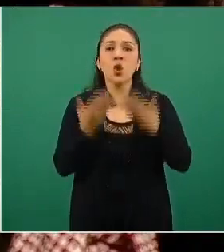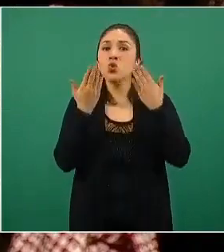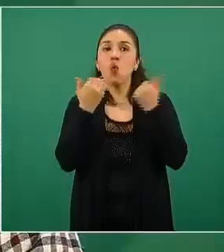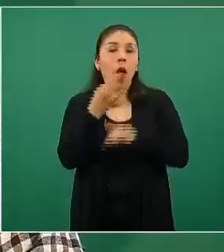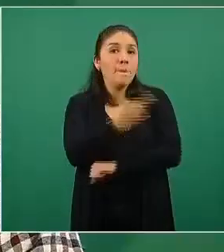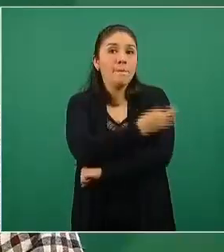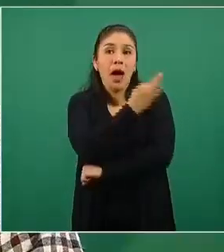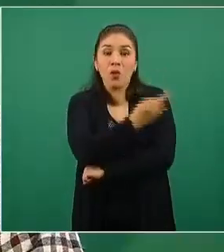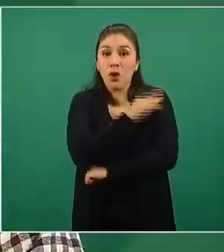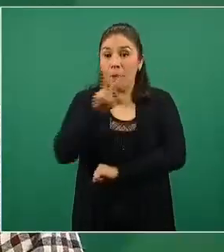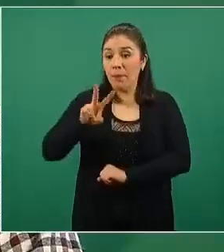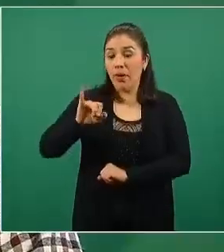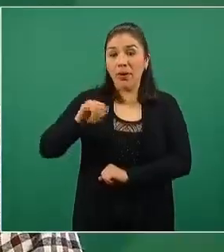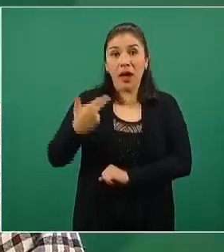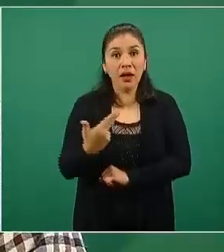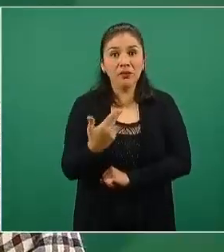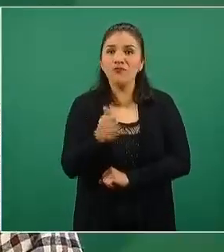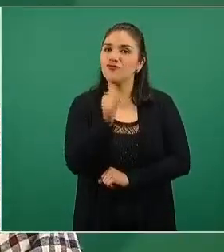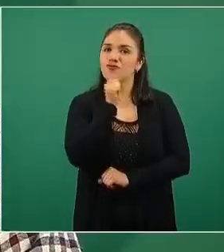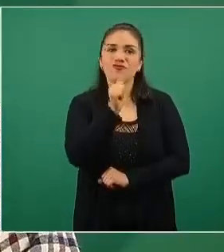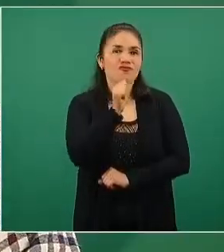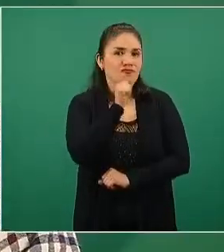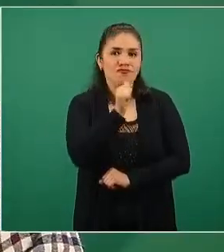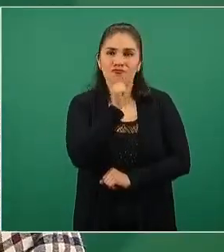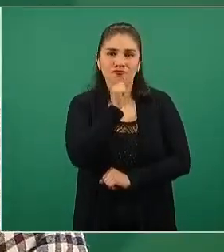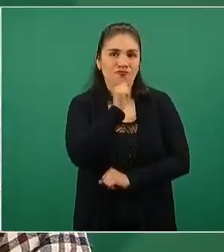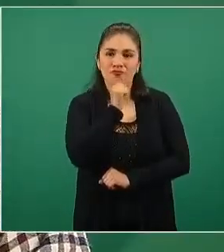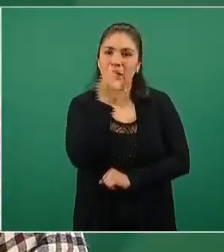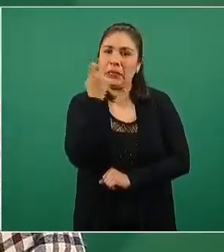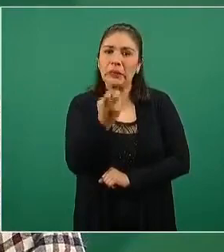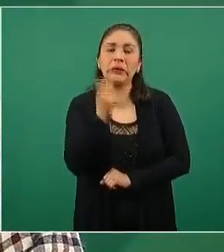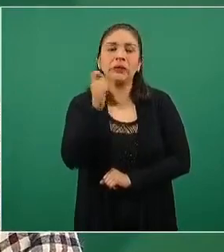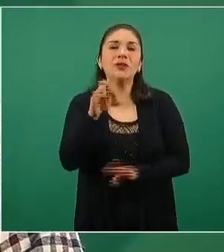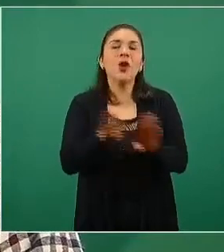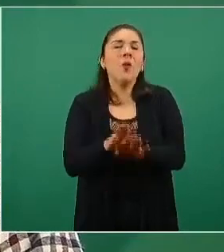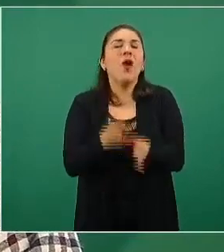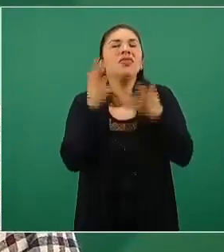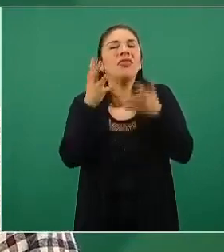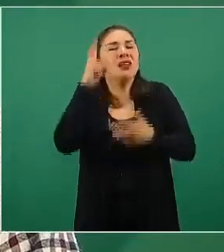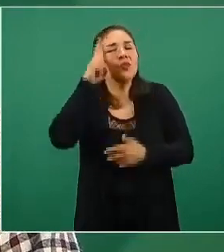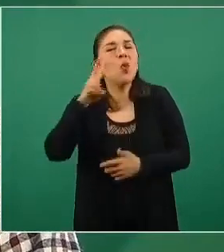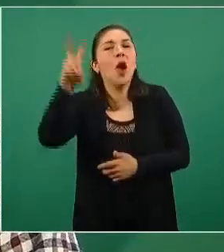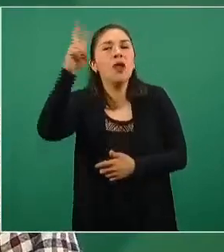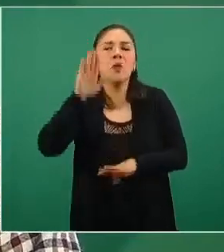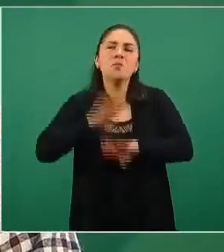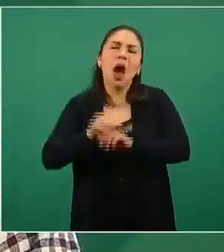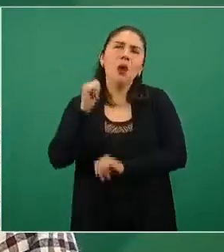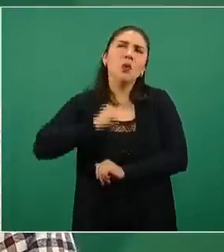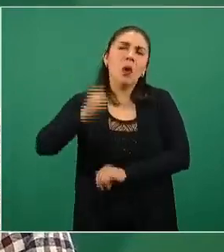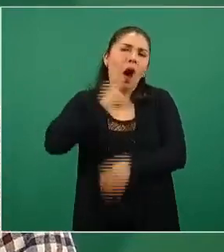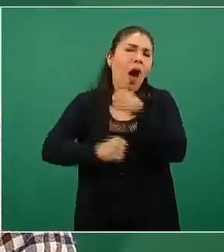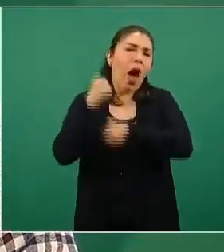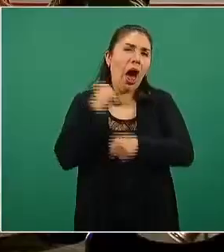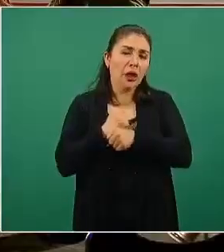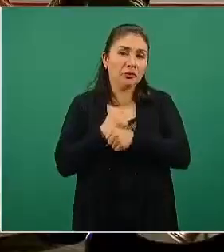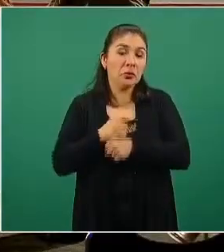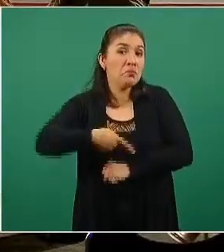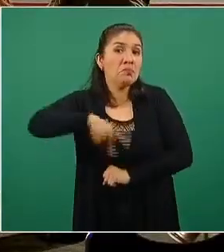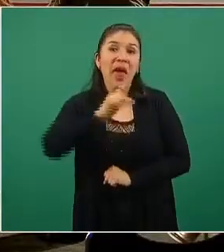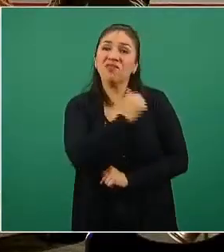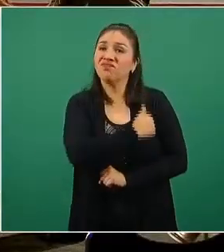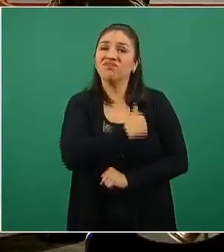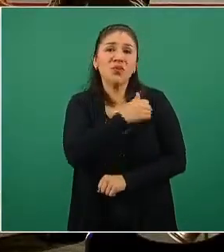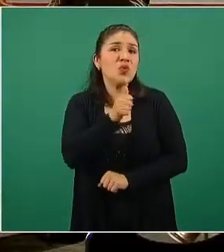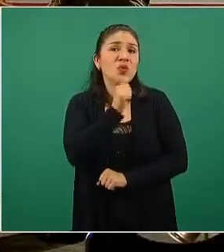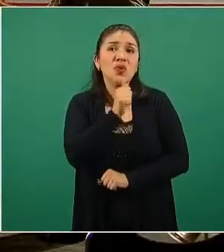vacuna todavía contra el VIH, el virus de la inmunodeficiencia humana. Esto es una aspiración de la salud pública desde hace muchos años y